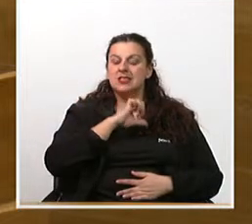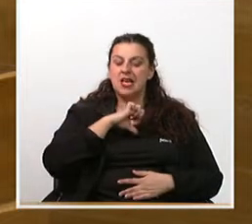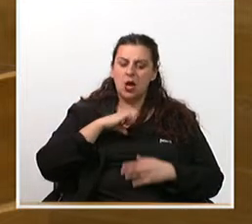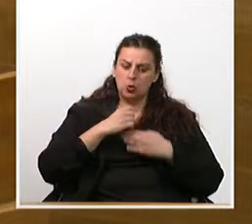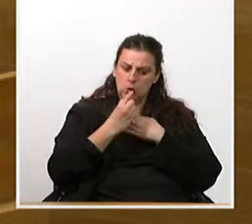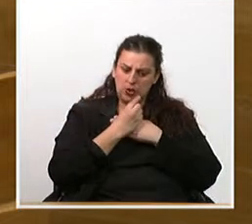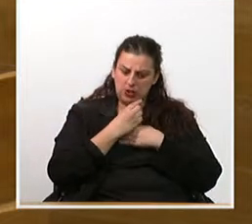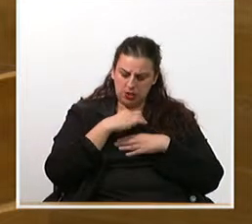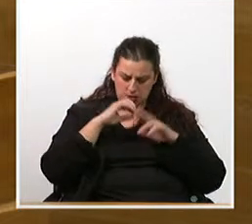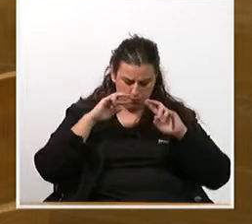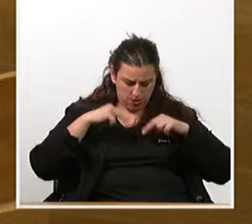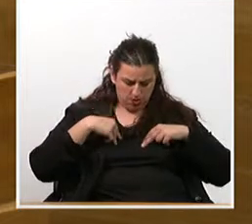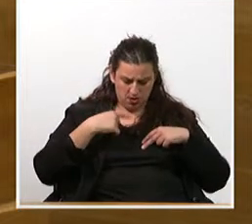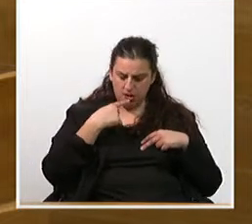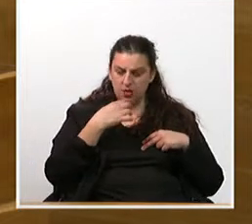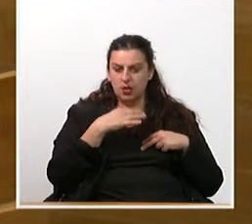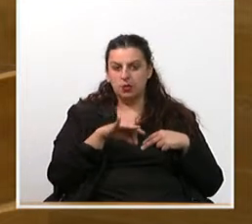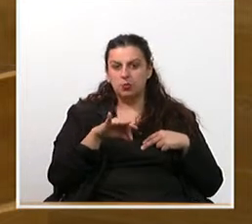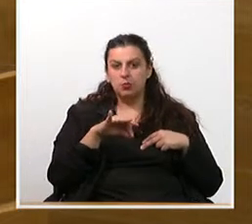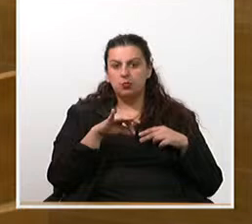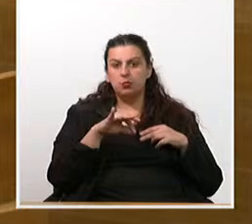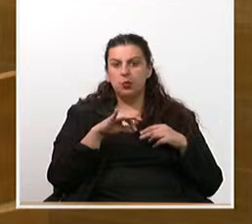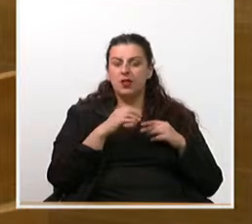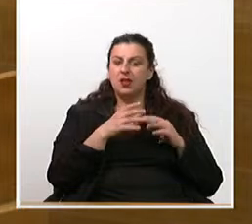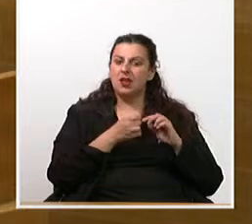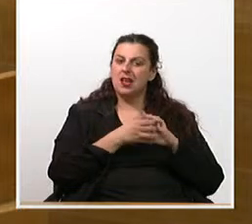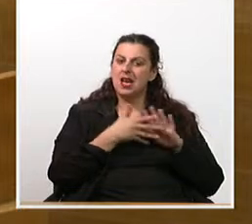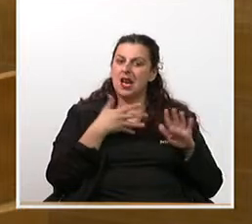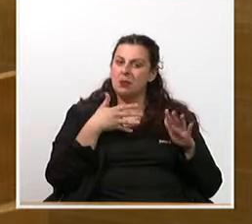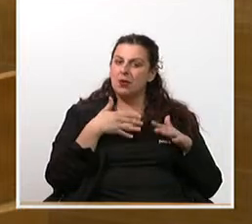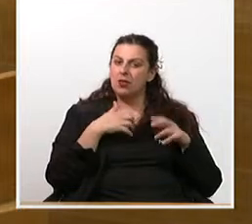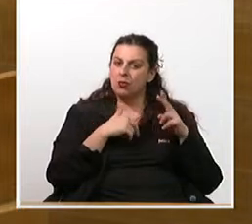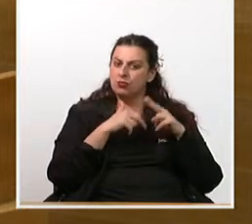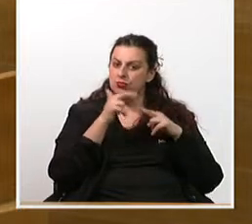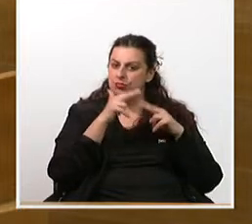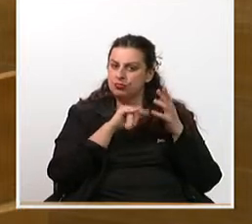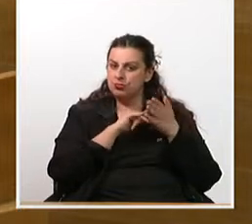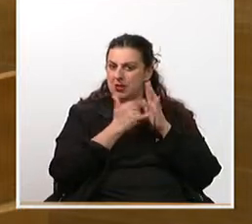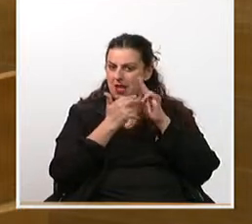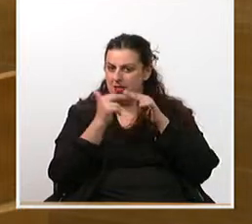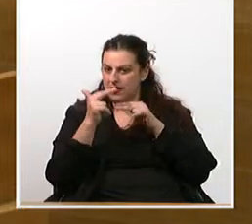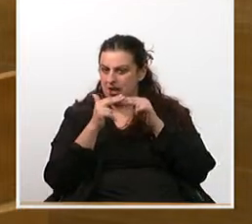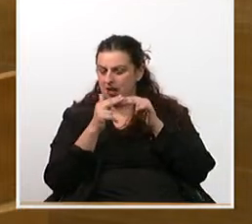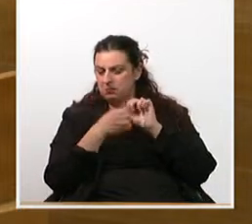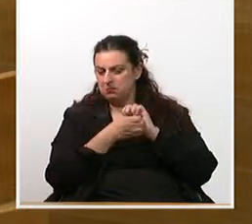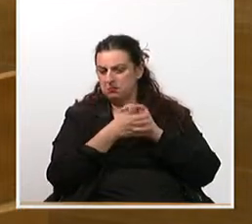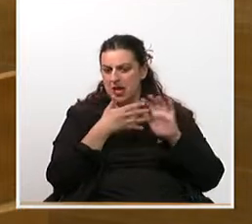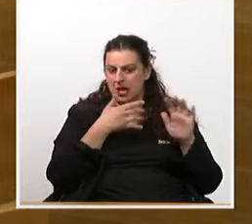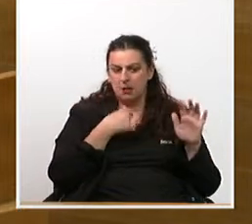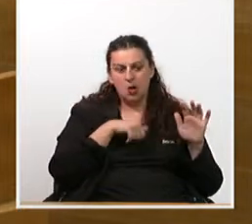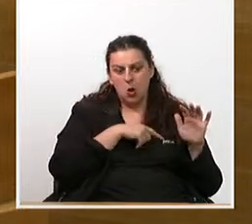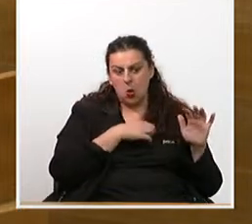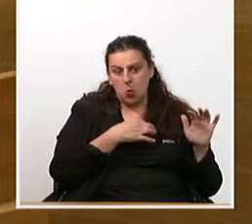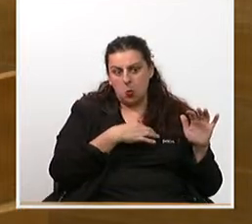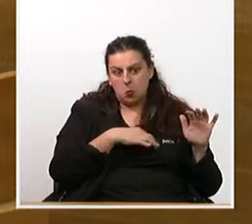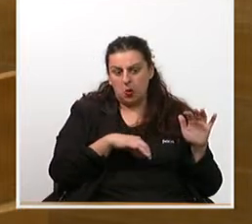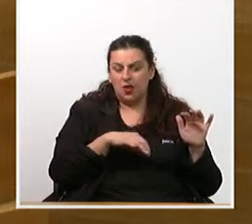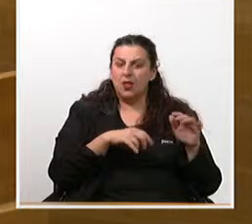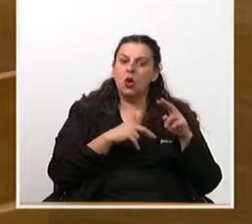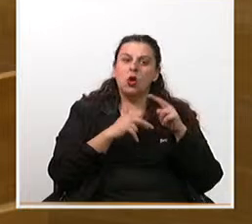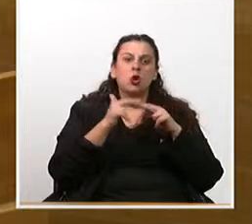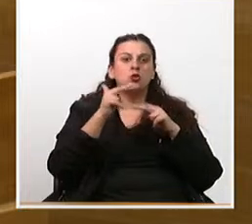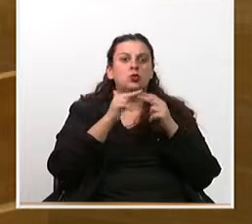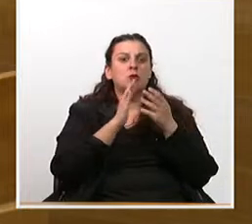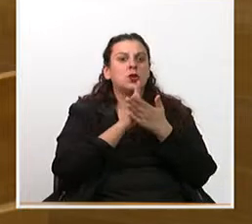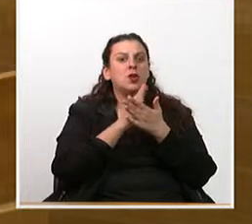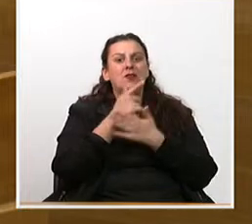pod dir que rid algunes obres del edific es no es fácil eses no